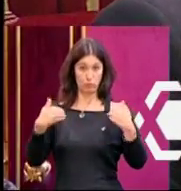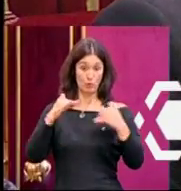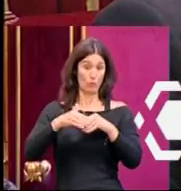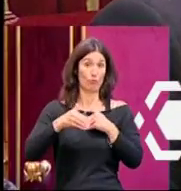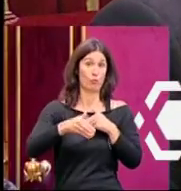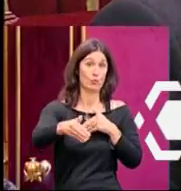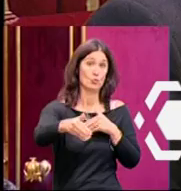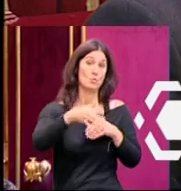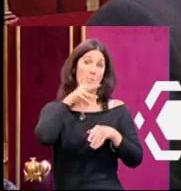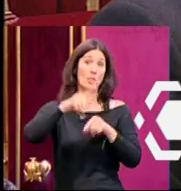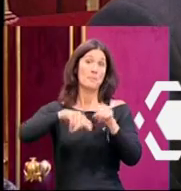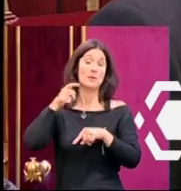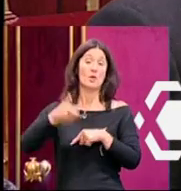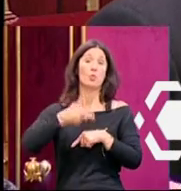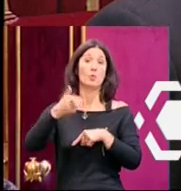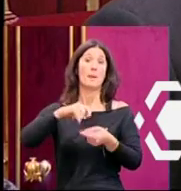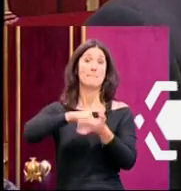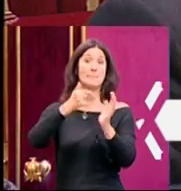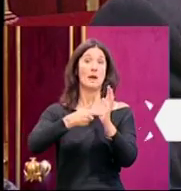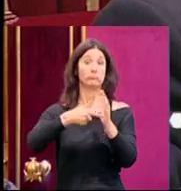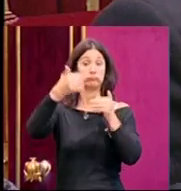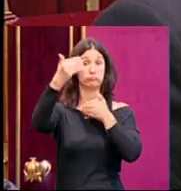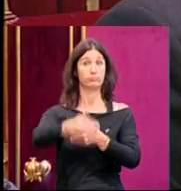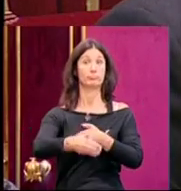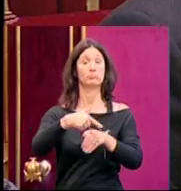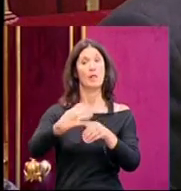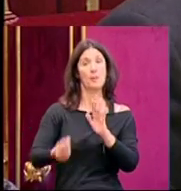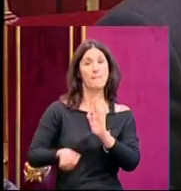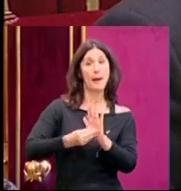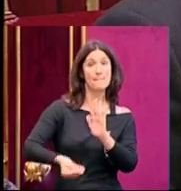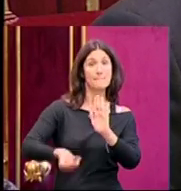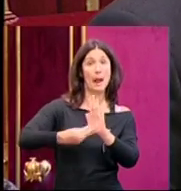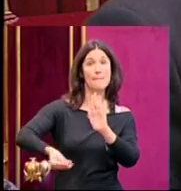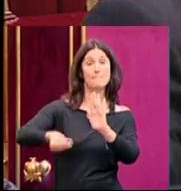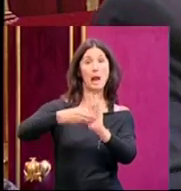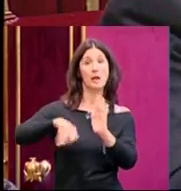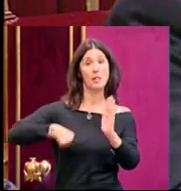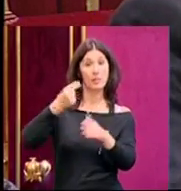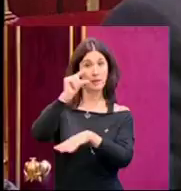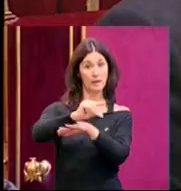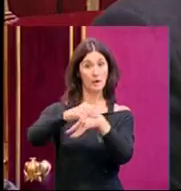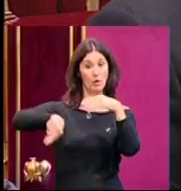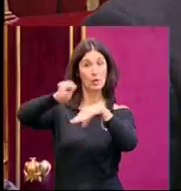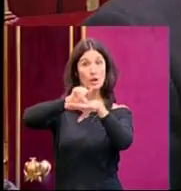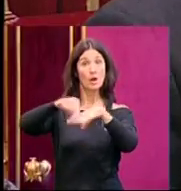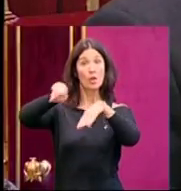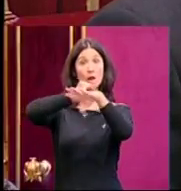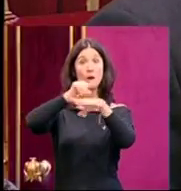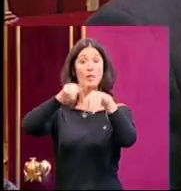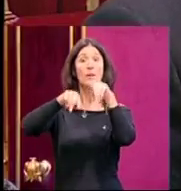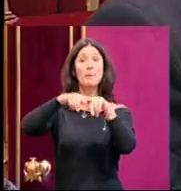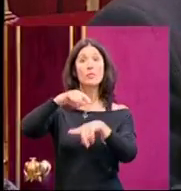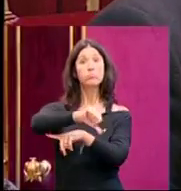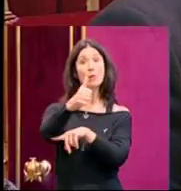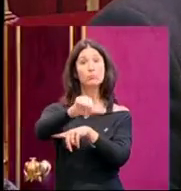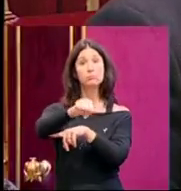que dure la vigencia de este plan, pues se le irá incorporando dinero paulatinamente conforme se vayan